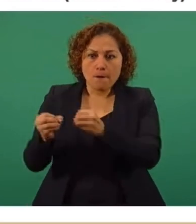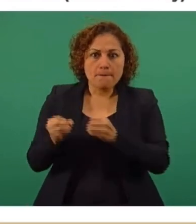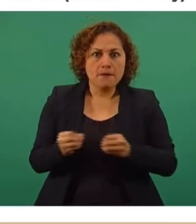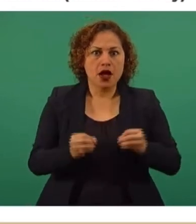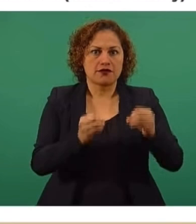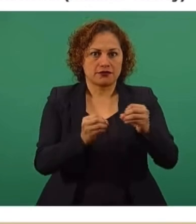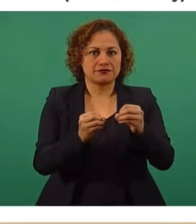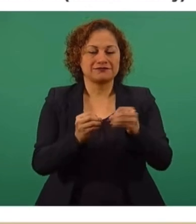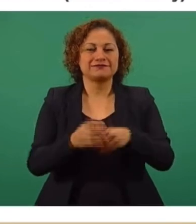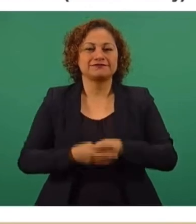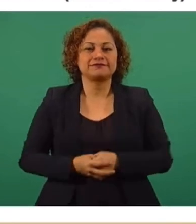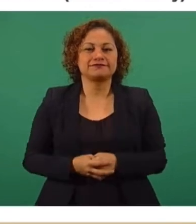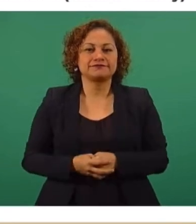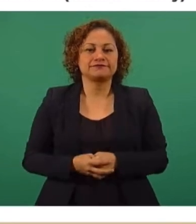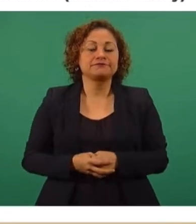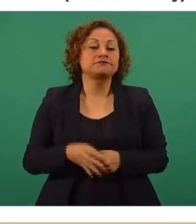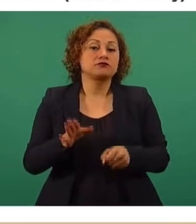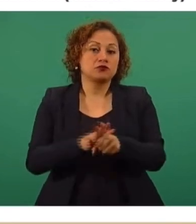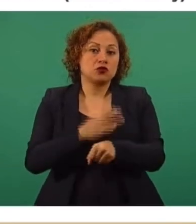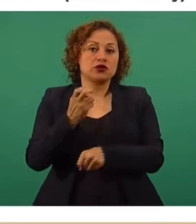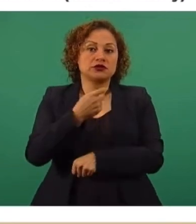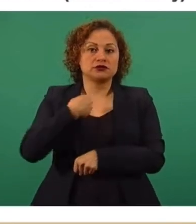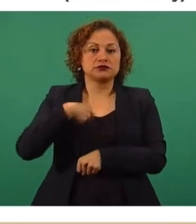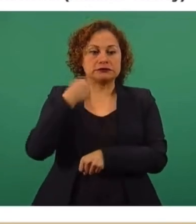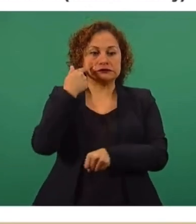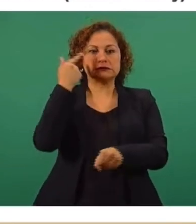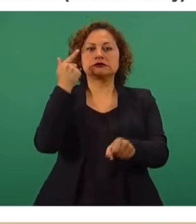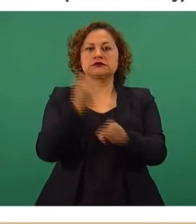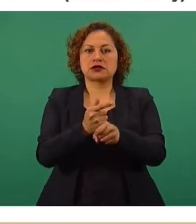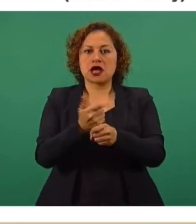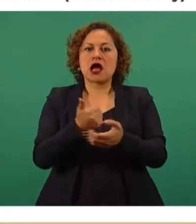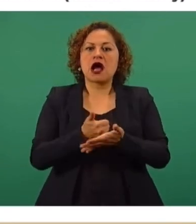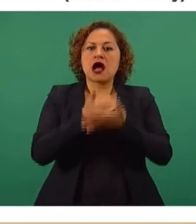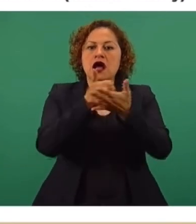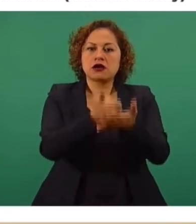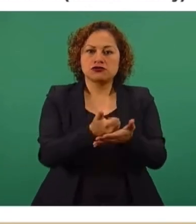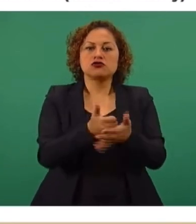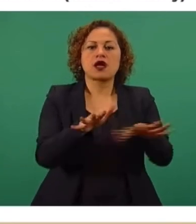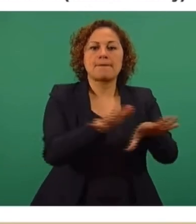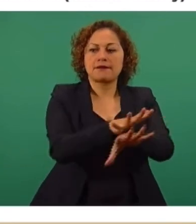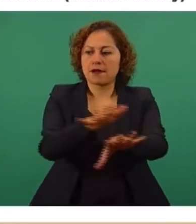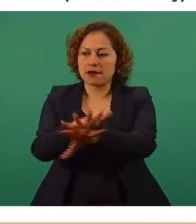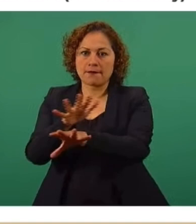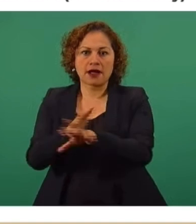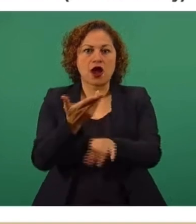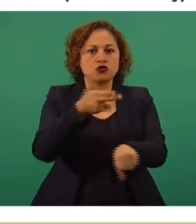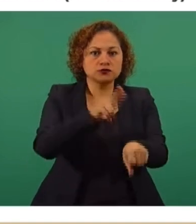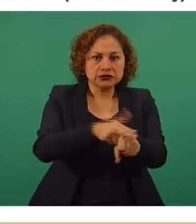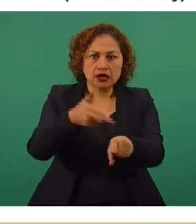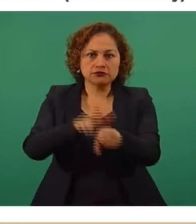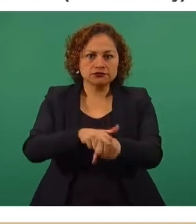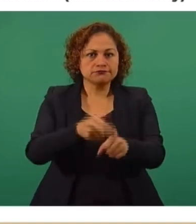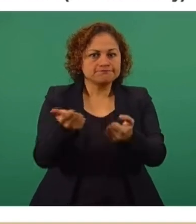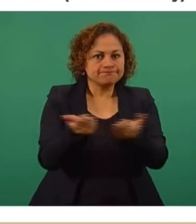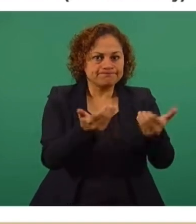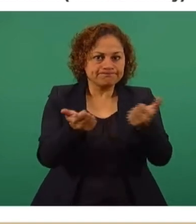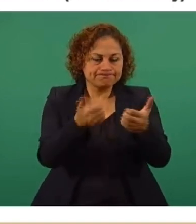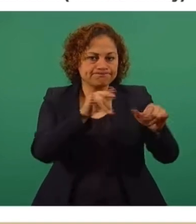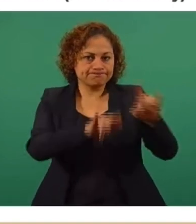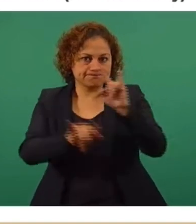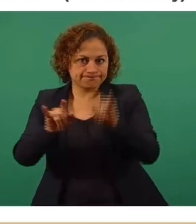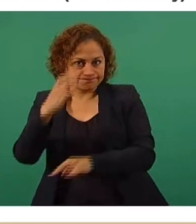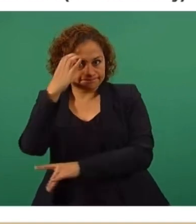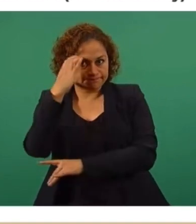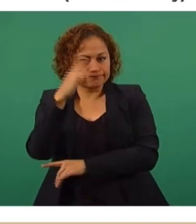Lo que fue necesario hacer nuevas ampliaciones. Recuerden que con la reconversión hospitalaria, que es la más importante y